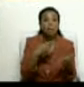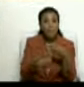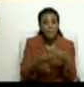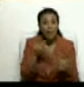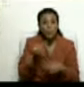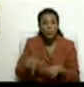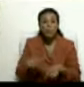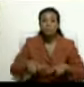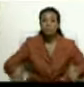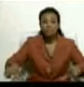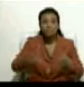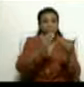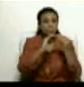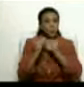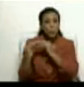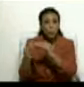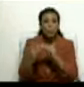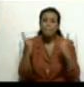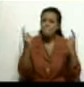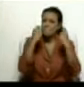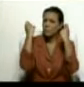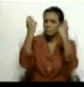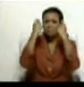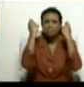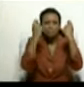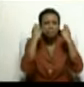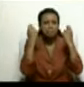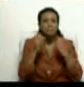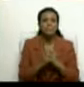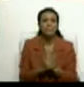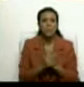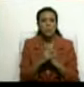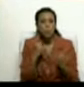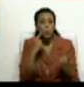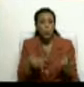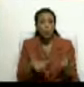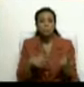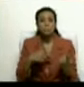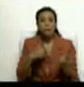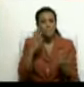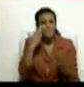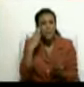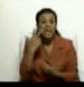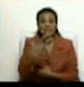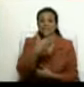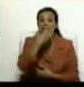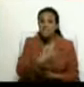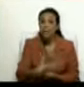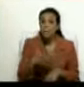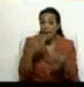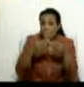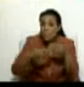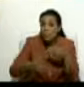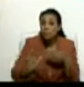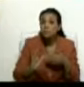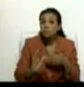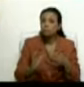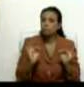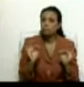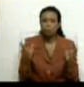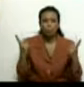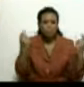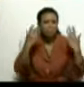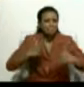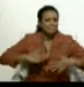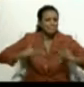en constante promoción de nuestro día del 3 de diciembre, donde con júbilo,